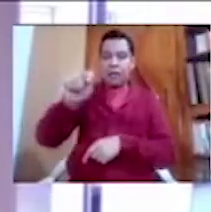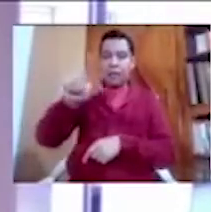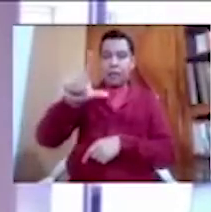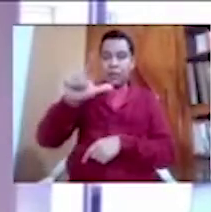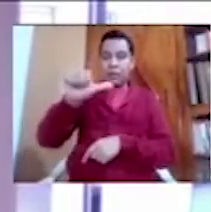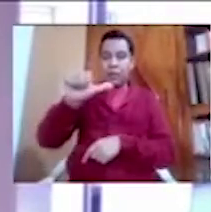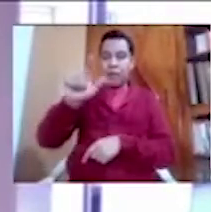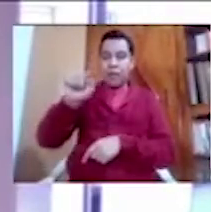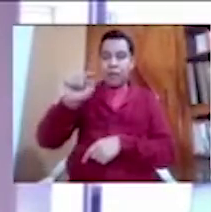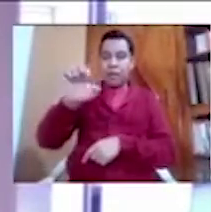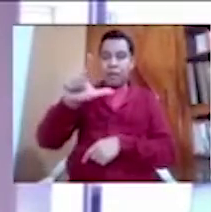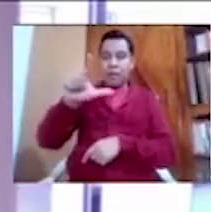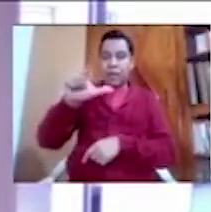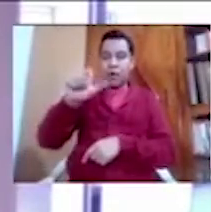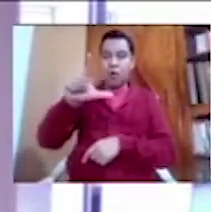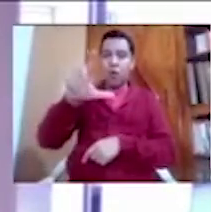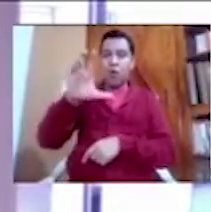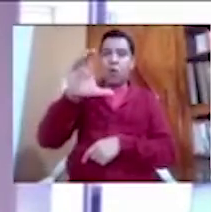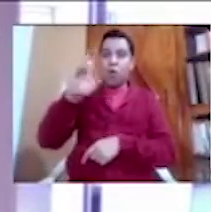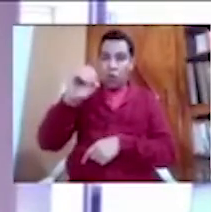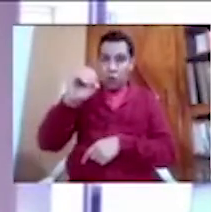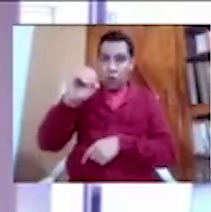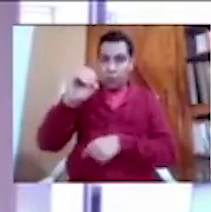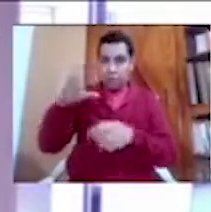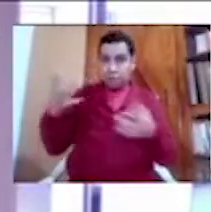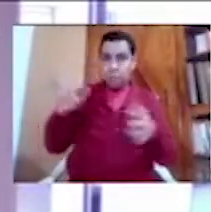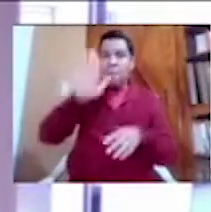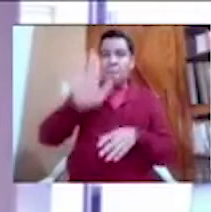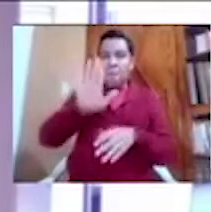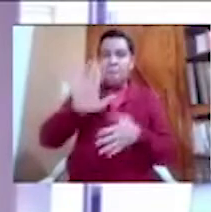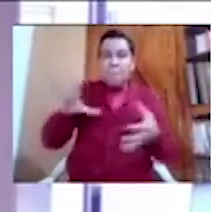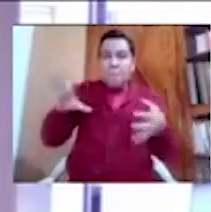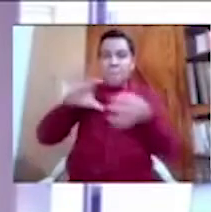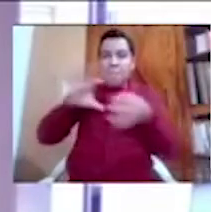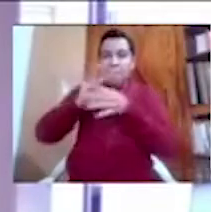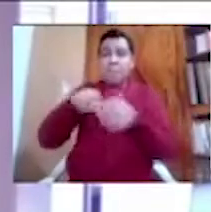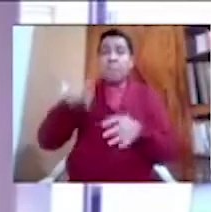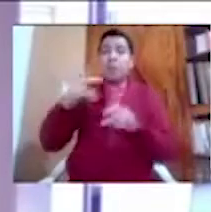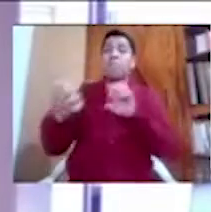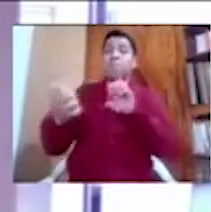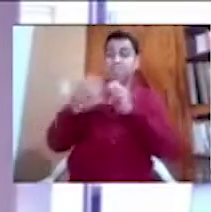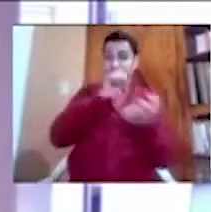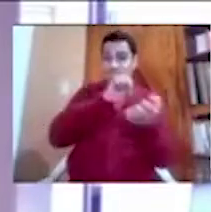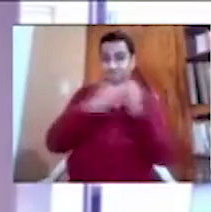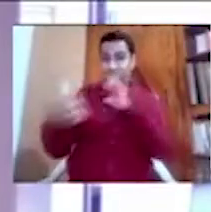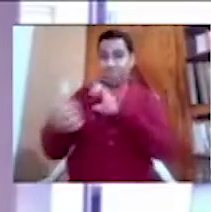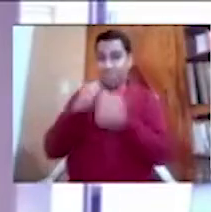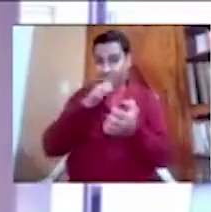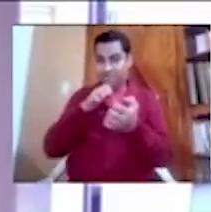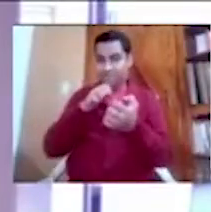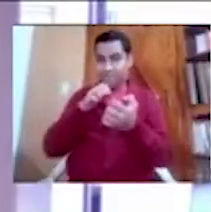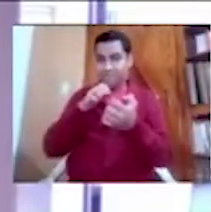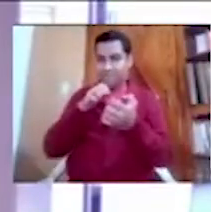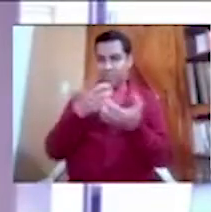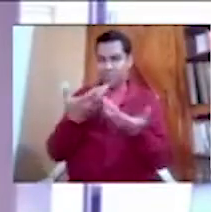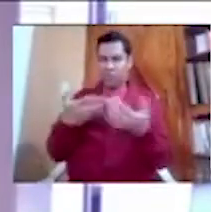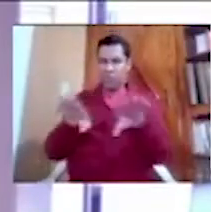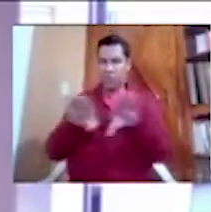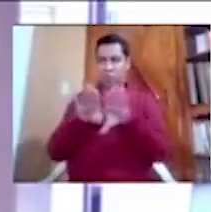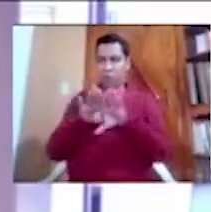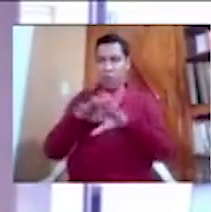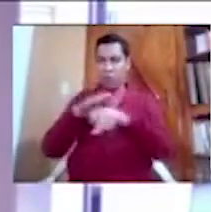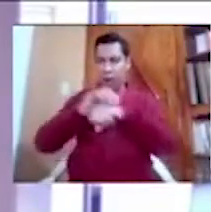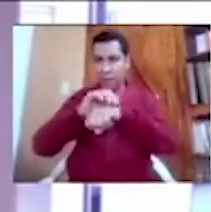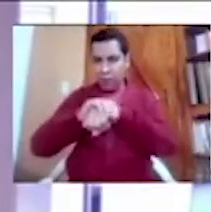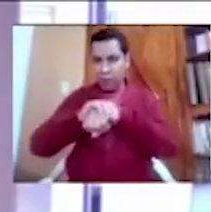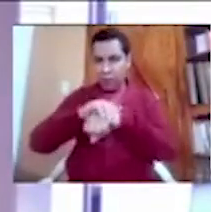Pero Tenochcas y Tlatelolcas eran hermanos, pero también rivales. Y de eso en eso van a ahondar